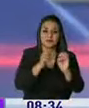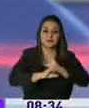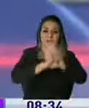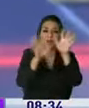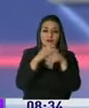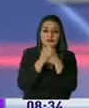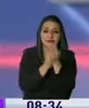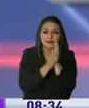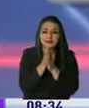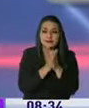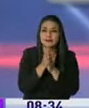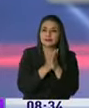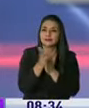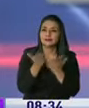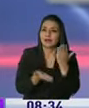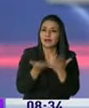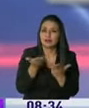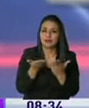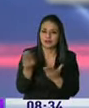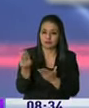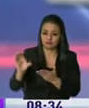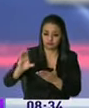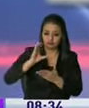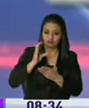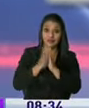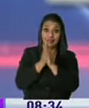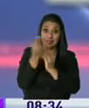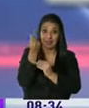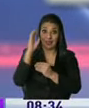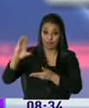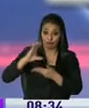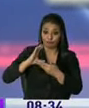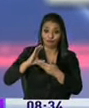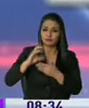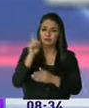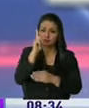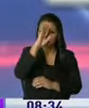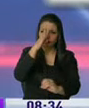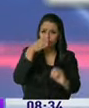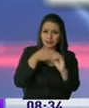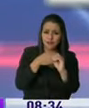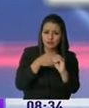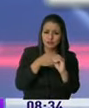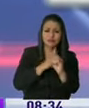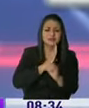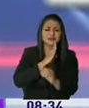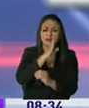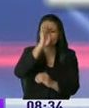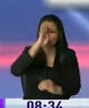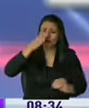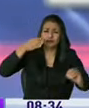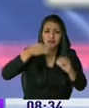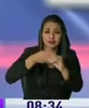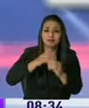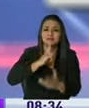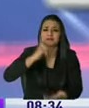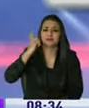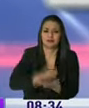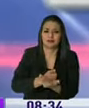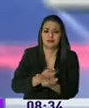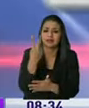ni tiene interés alguno en una retribución económica, ya que su objetivo ha sido, es y será conocer la verdad